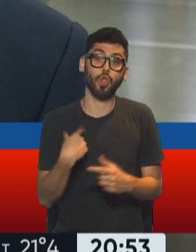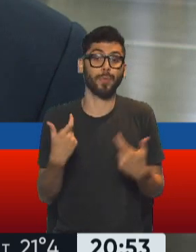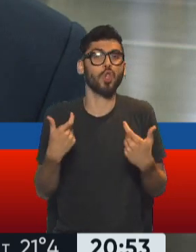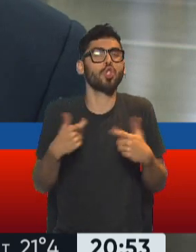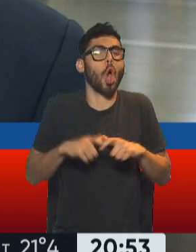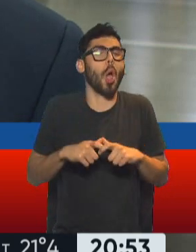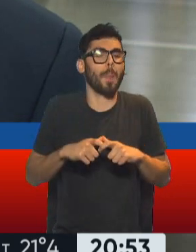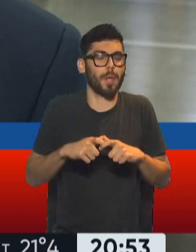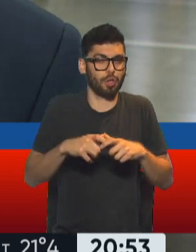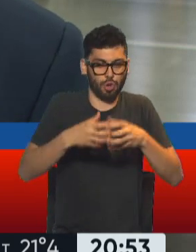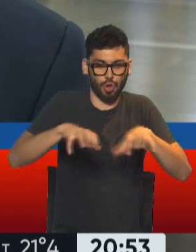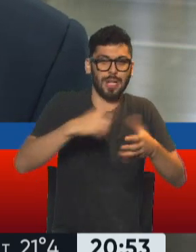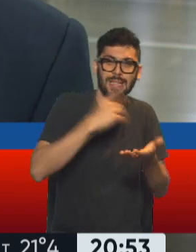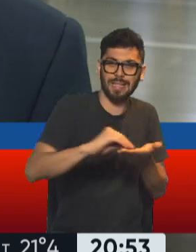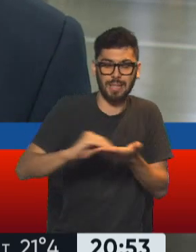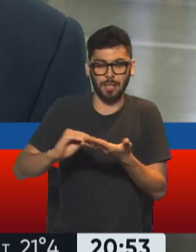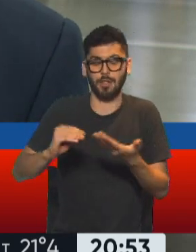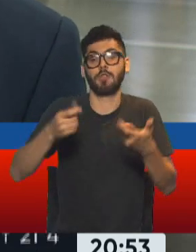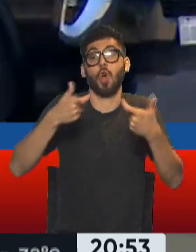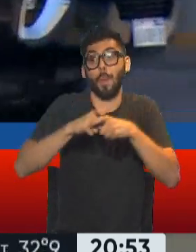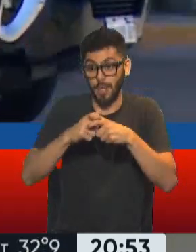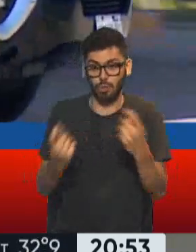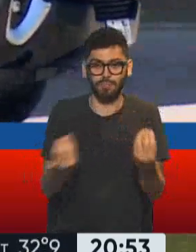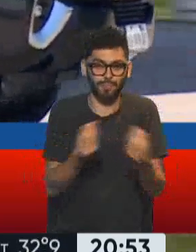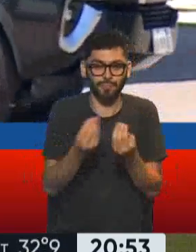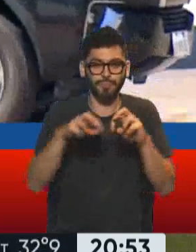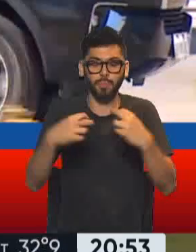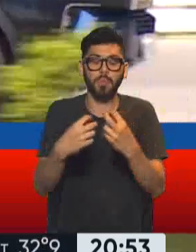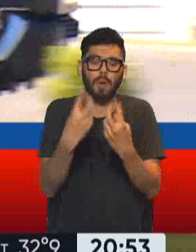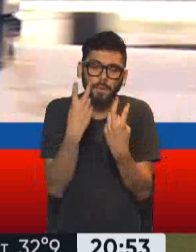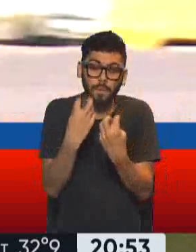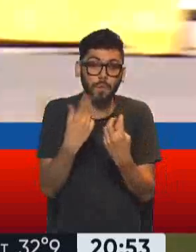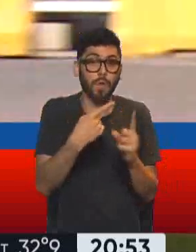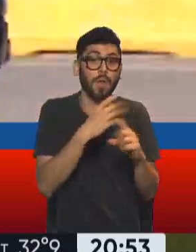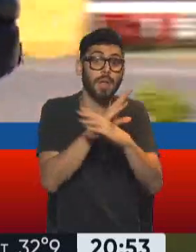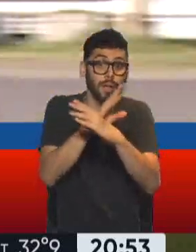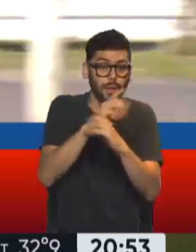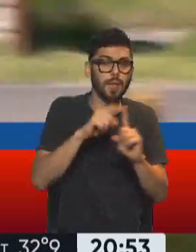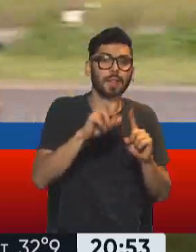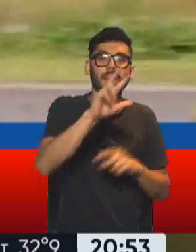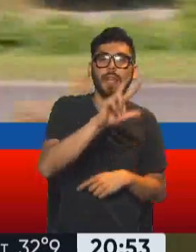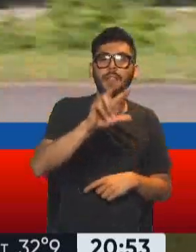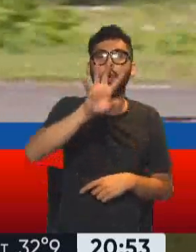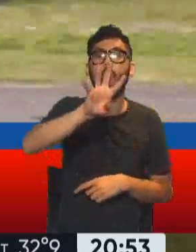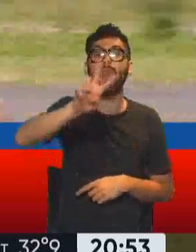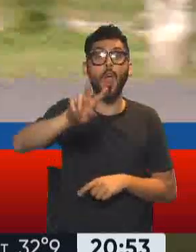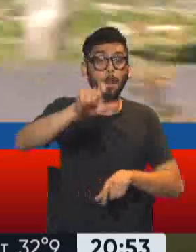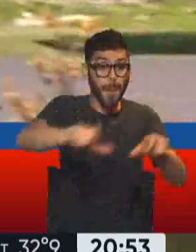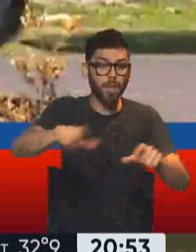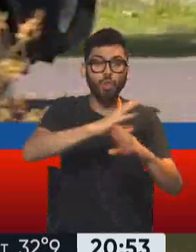los años de gobierno macri el sistema de espionaje que se montó 342 ciudadanos y